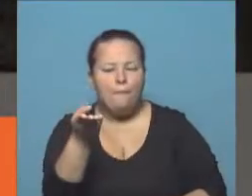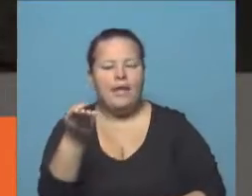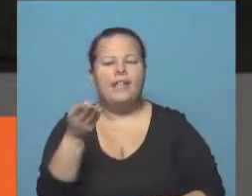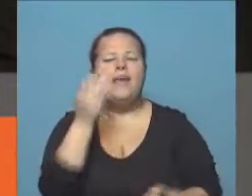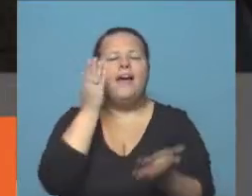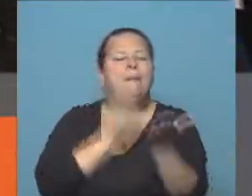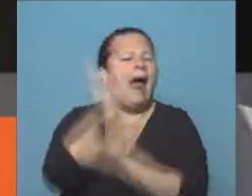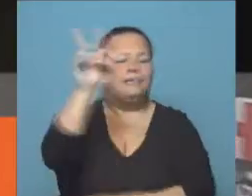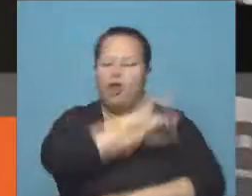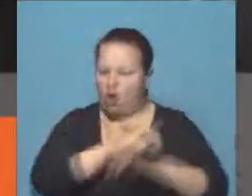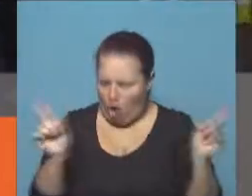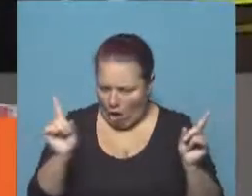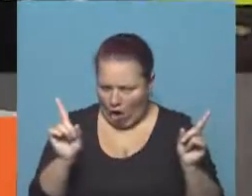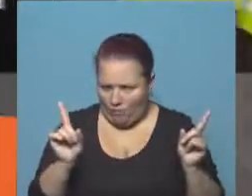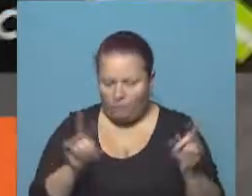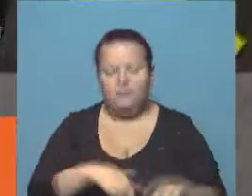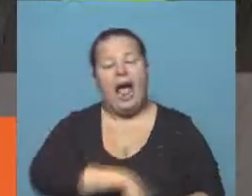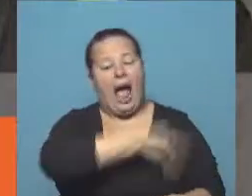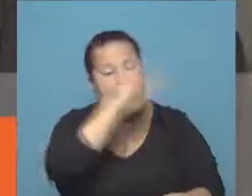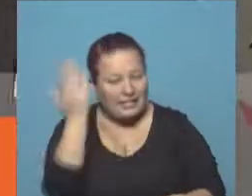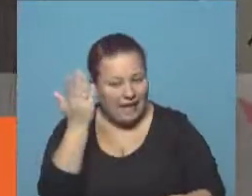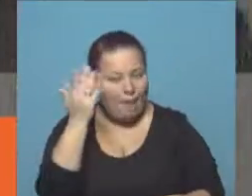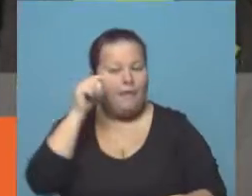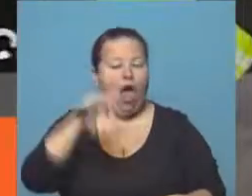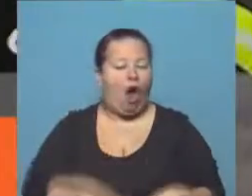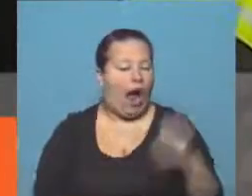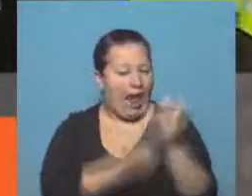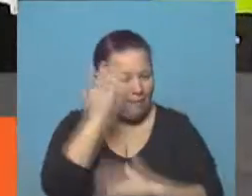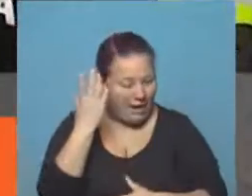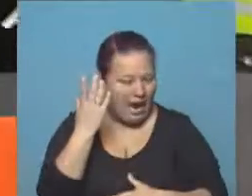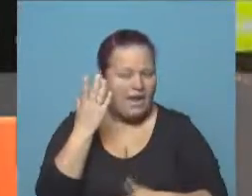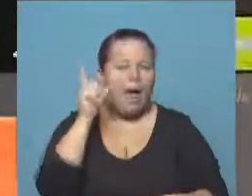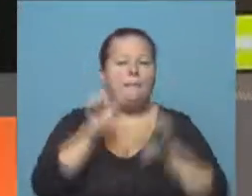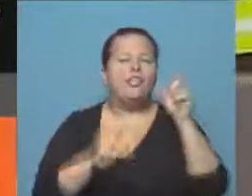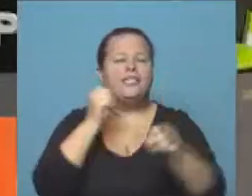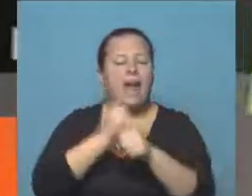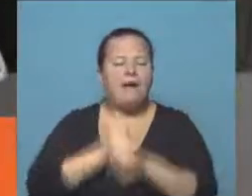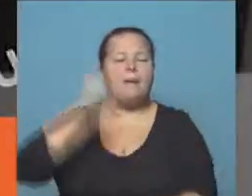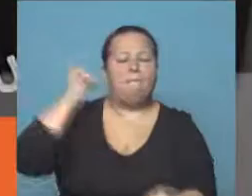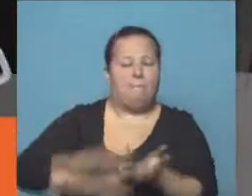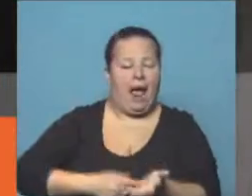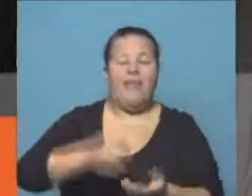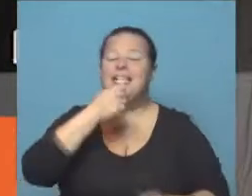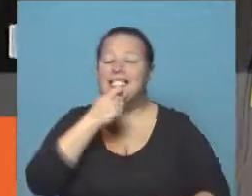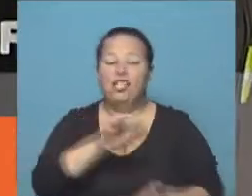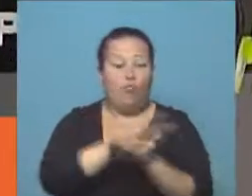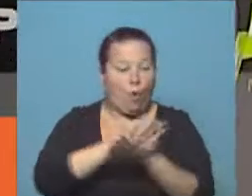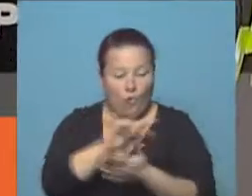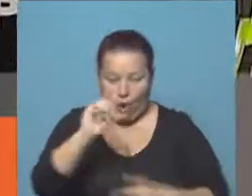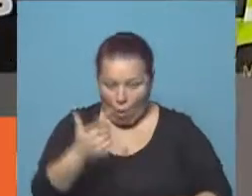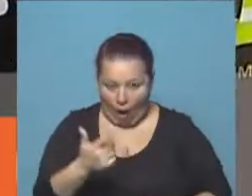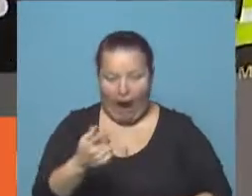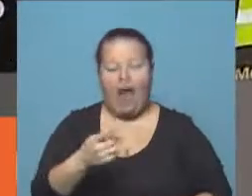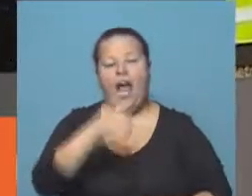planta permanente. En una asamblea, hoy a la mañana, los trabajadores decidieron que si no tenemos una respuesta de